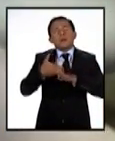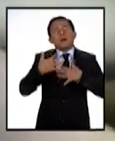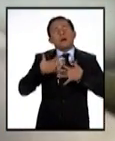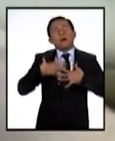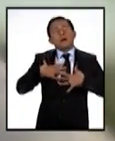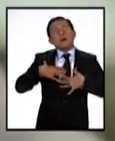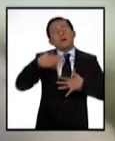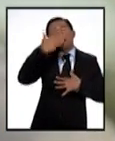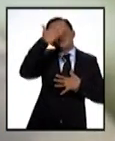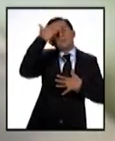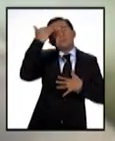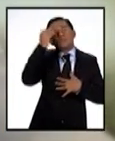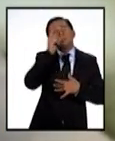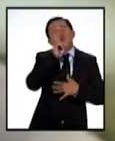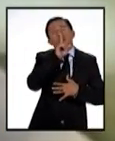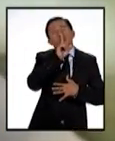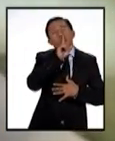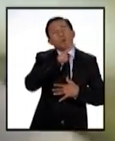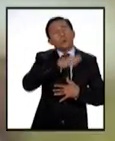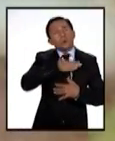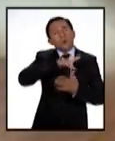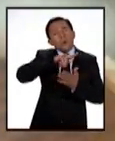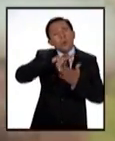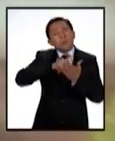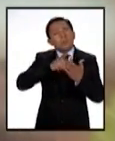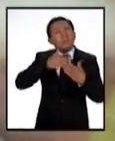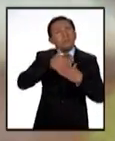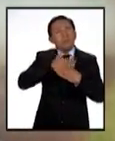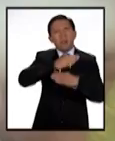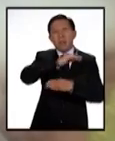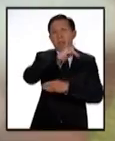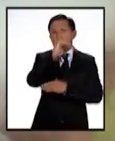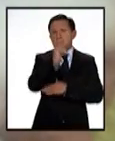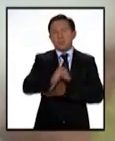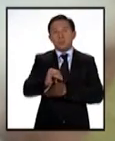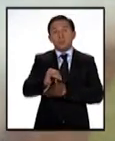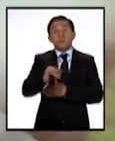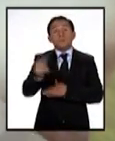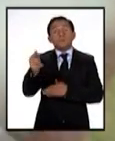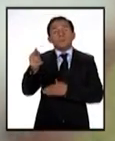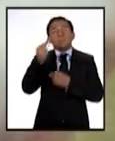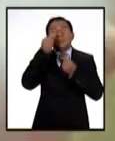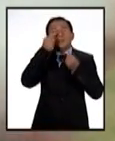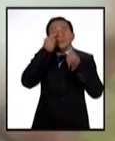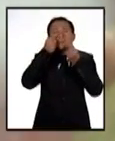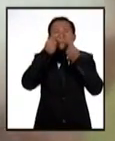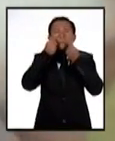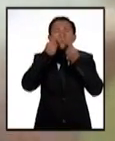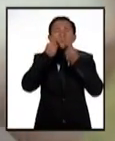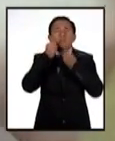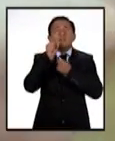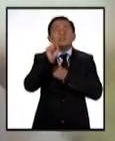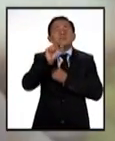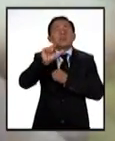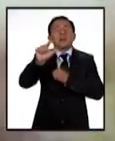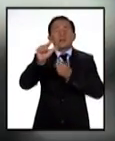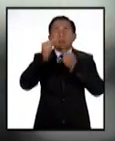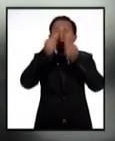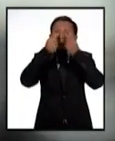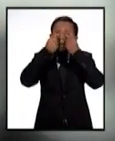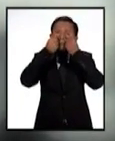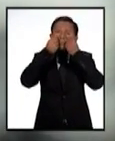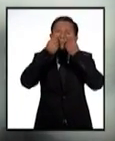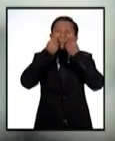Rodaron por sus pulcras mejillas 2 cristales de sal que llevaban en su interior